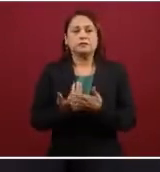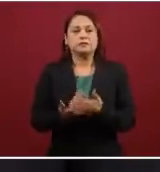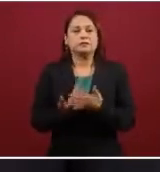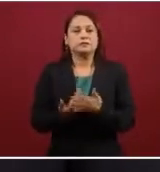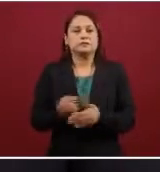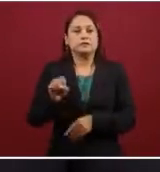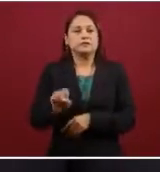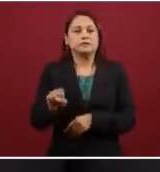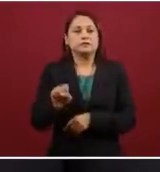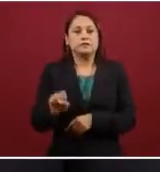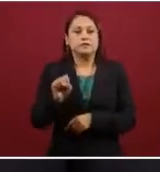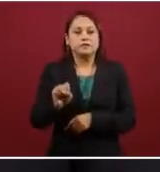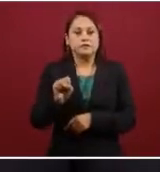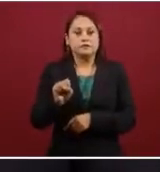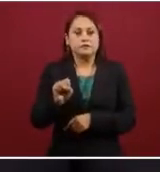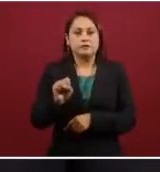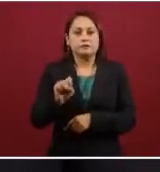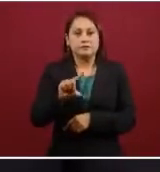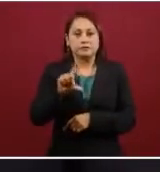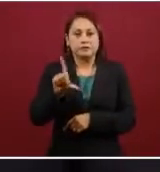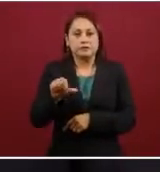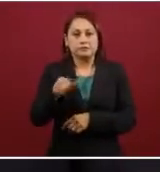para que demos a conocer